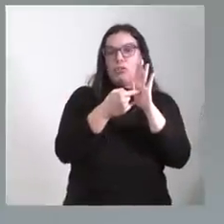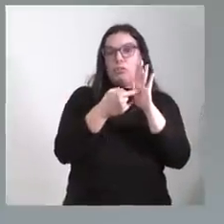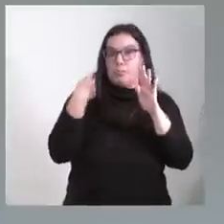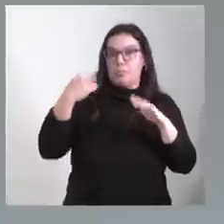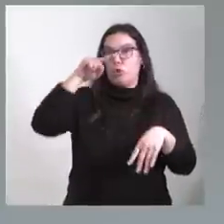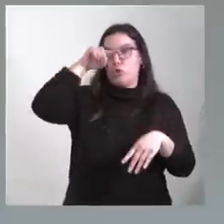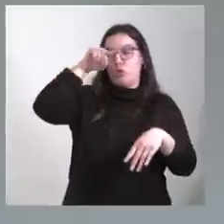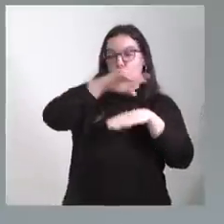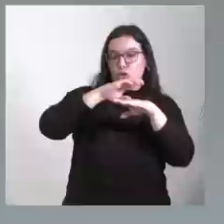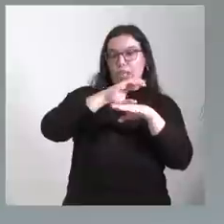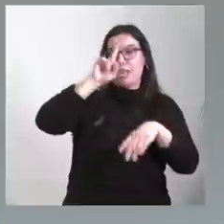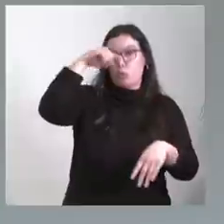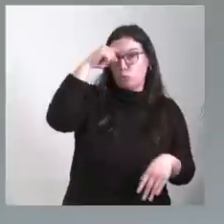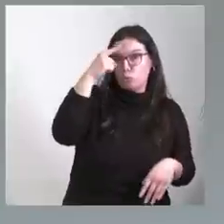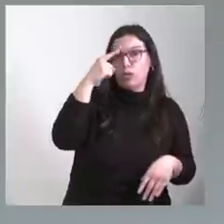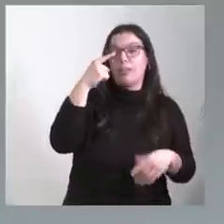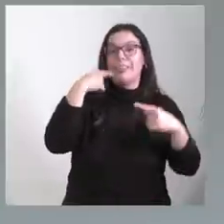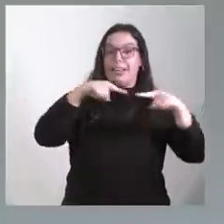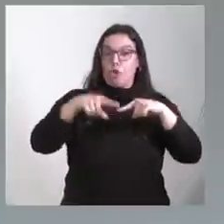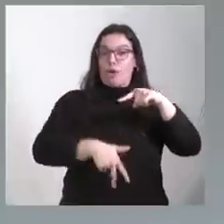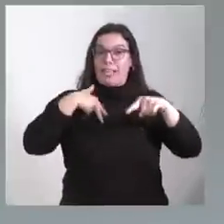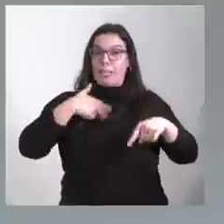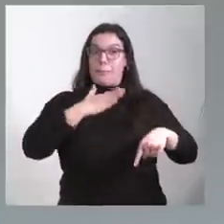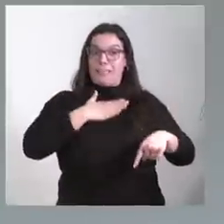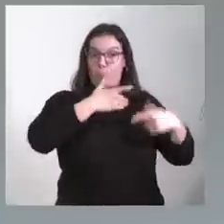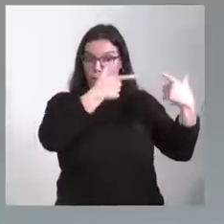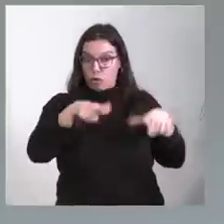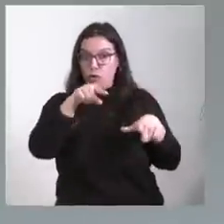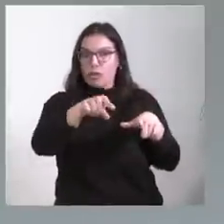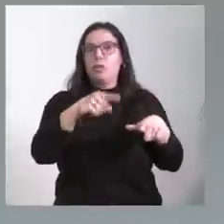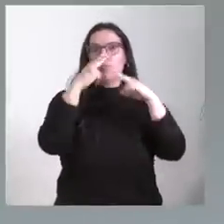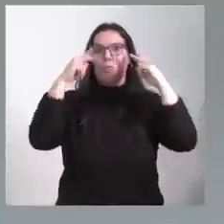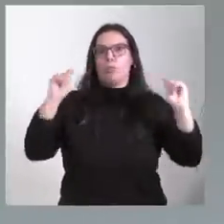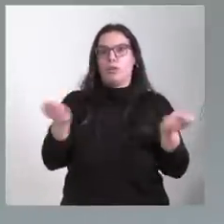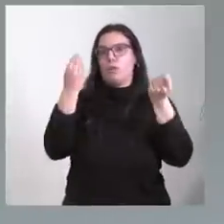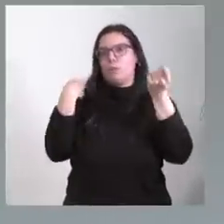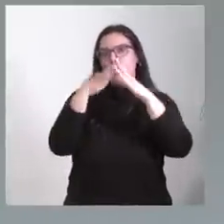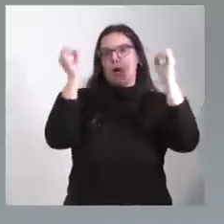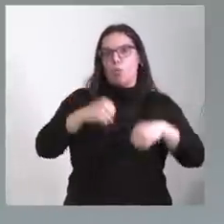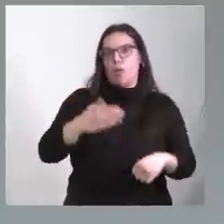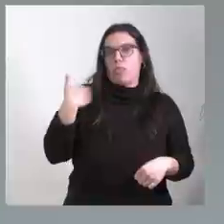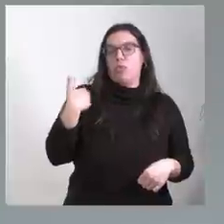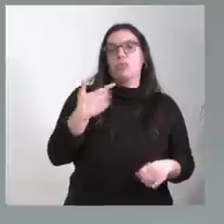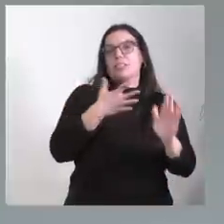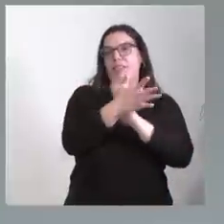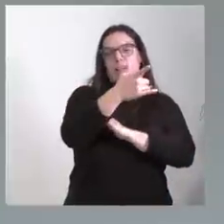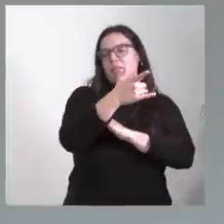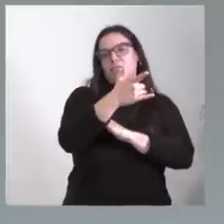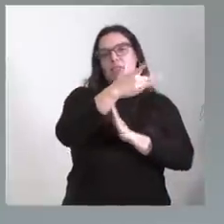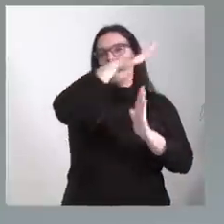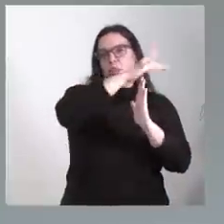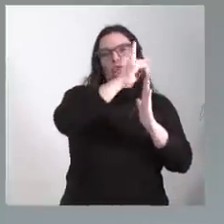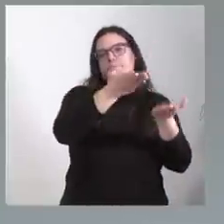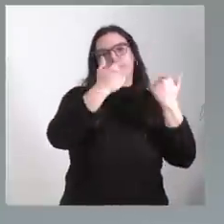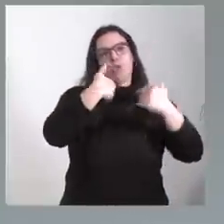de cultura a través de su dirección general de patrimonio y es la que se ha hecho pública y consiste en el acuerdo que finalmente se tomó que supone la suspensión de